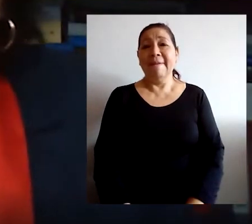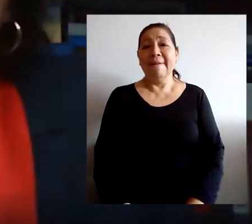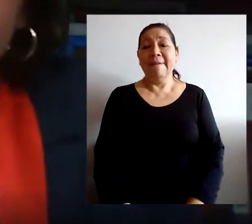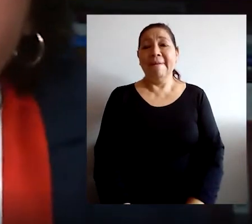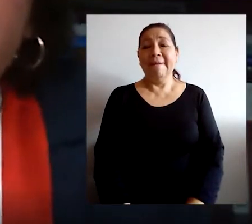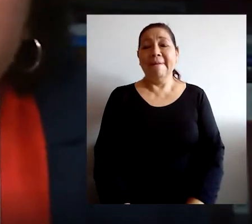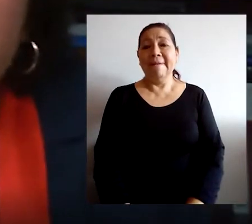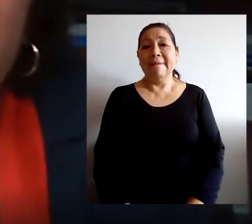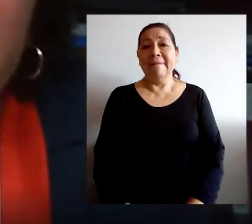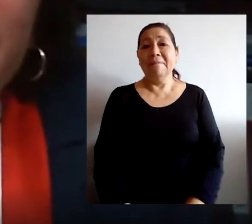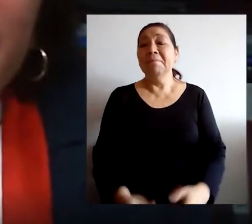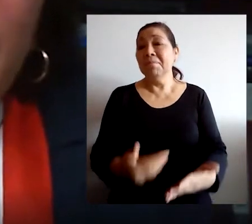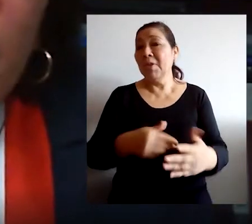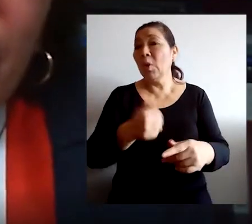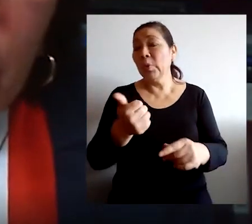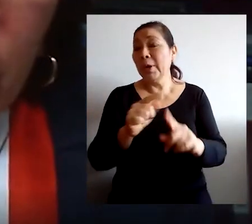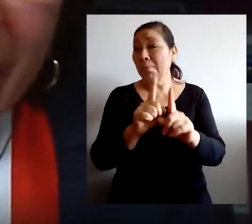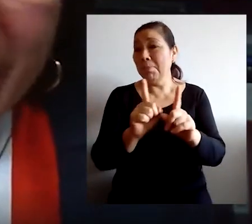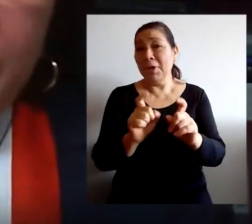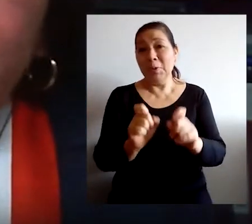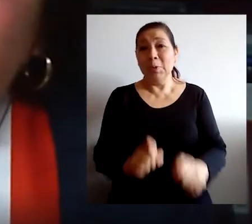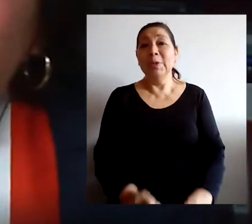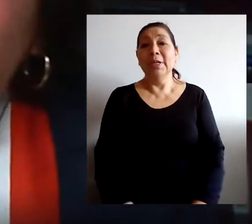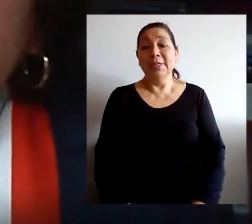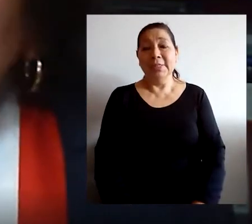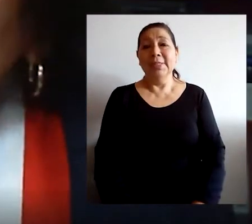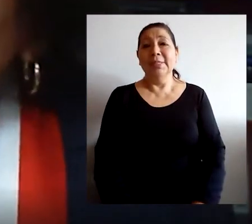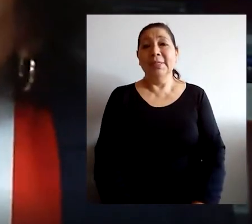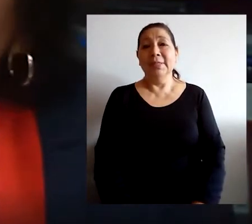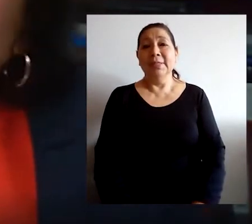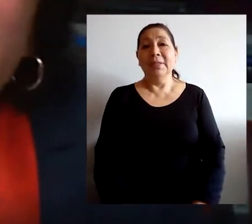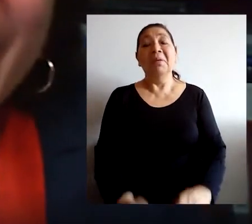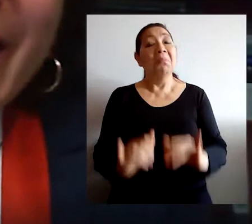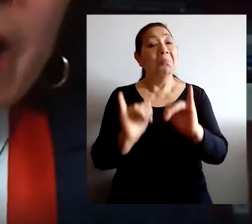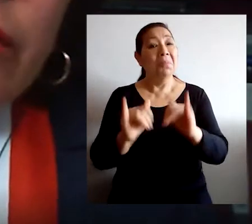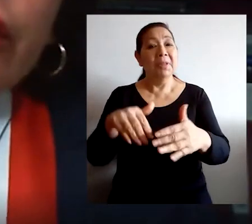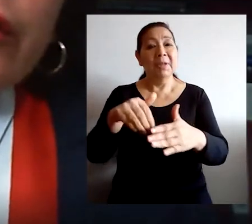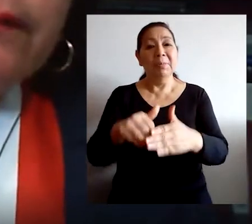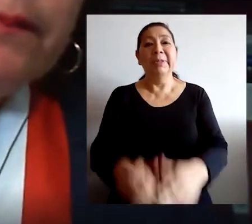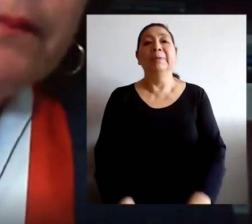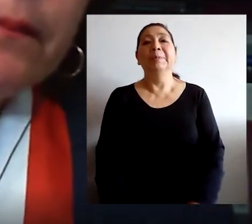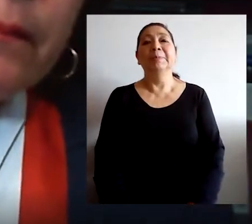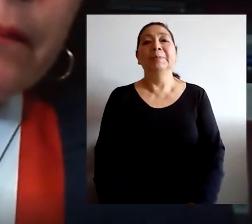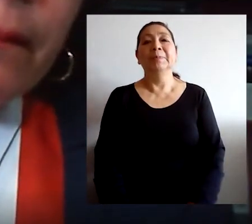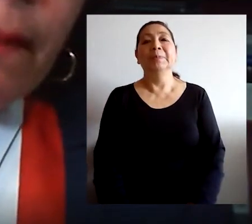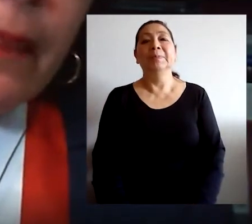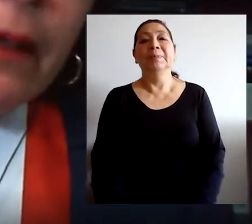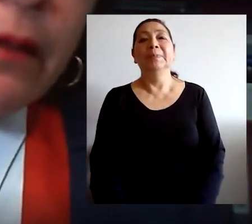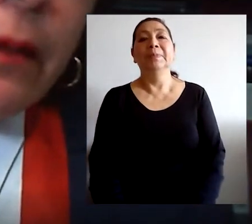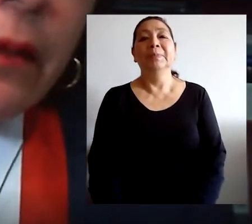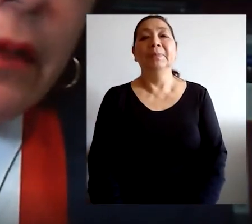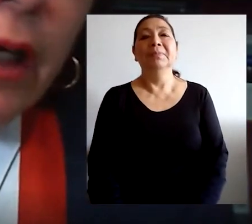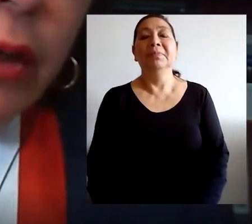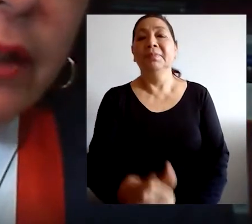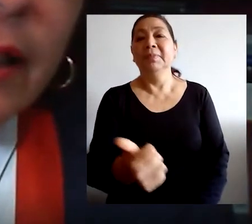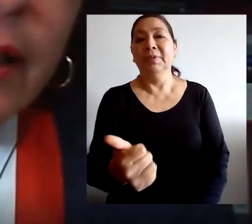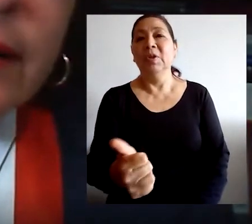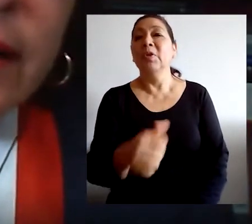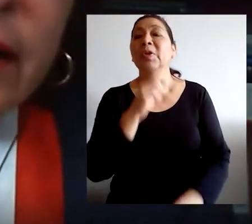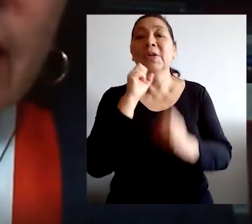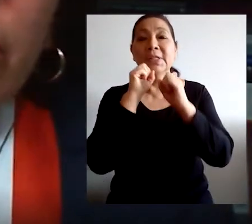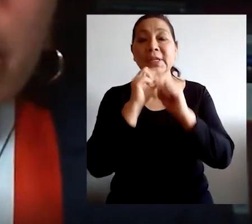No habiendo pendiente alguna pregunta que formular, la causa queda al voto. De